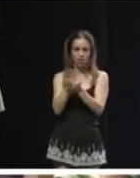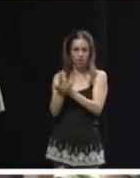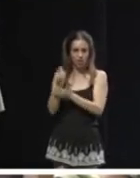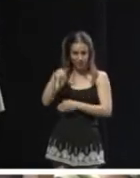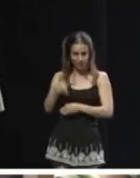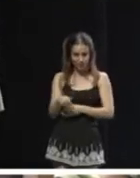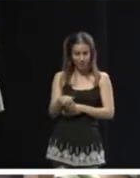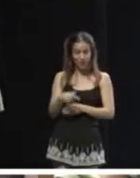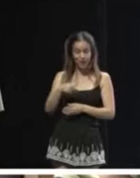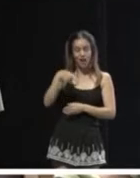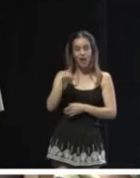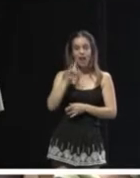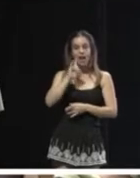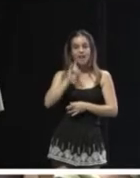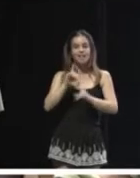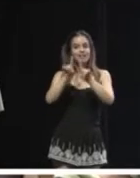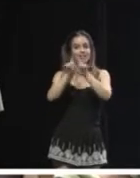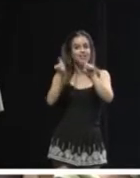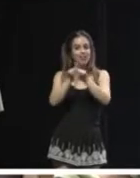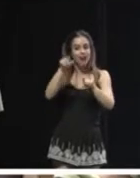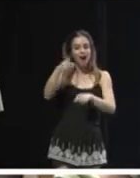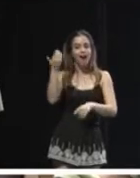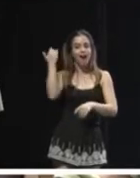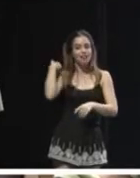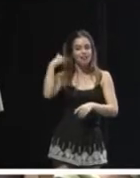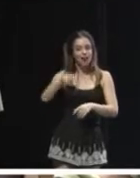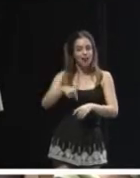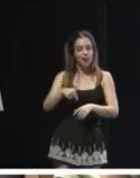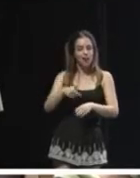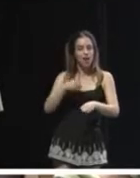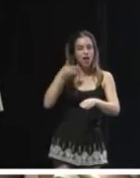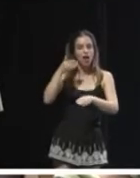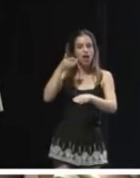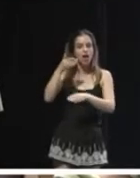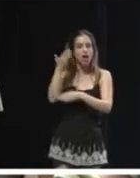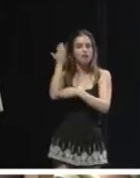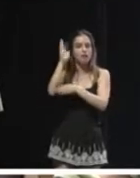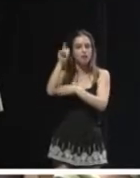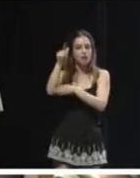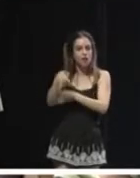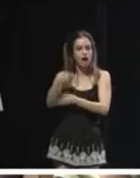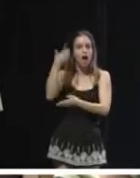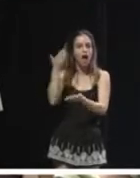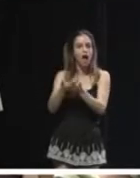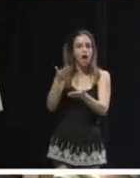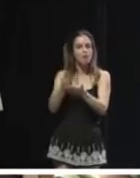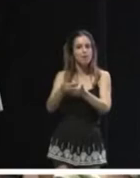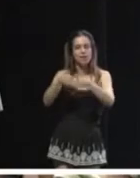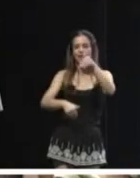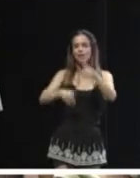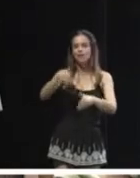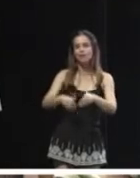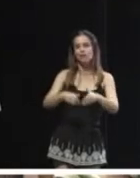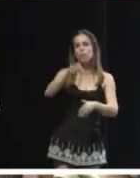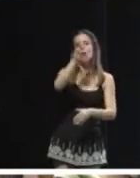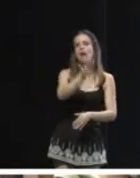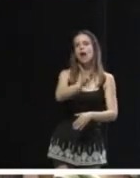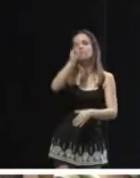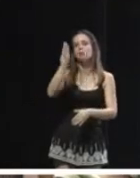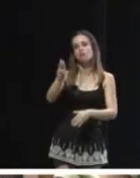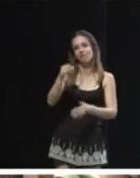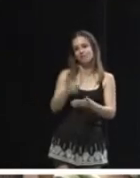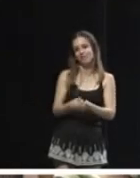Las eléctricas ayer han salido en nuestro país a pedir el voto para el Partido Popular. Si